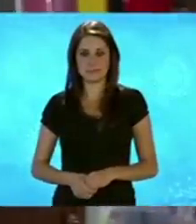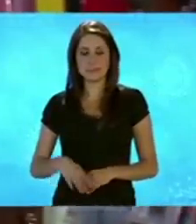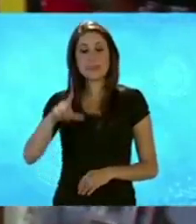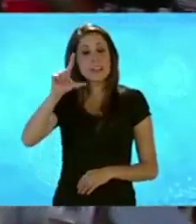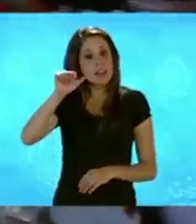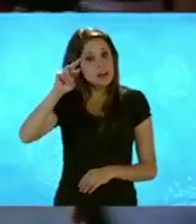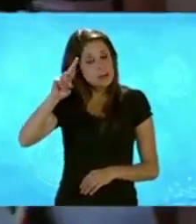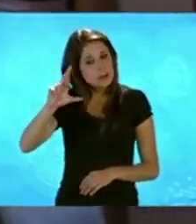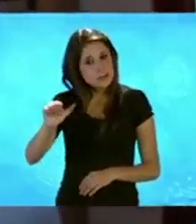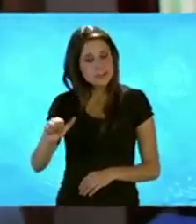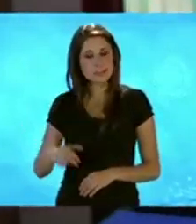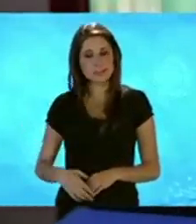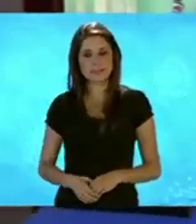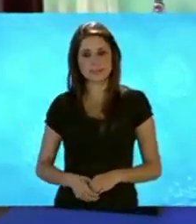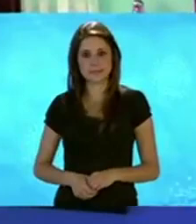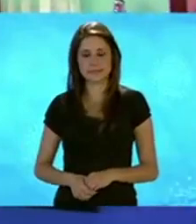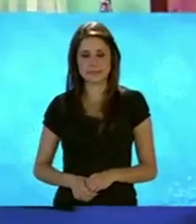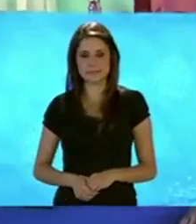¡Laura!